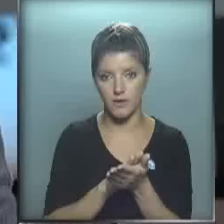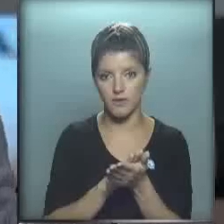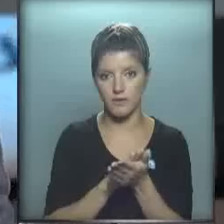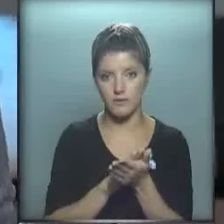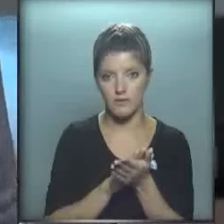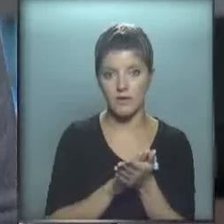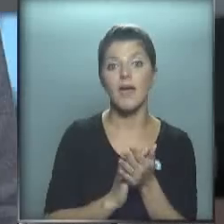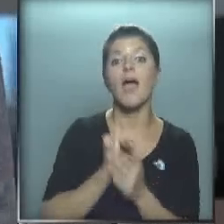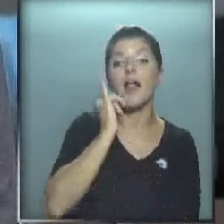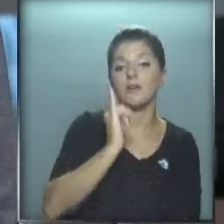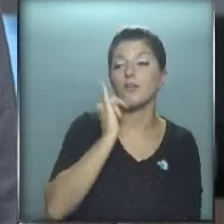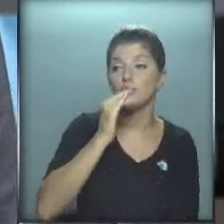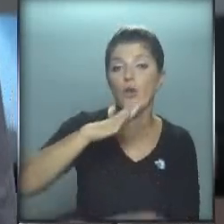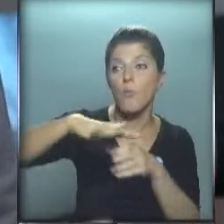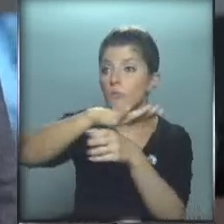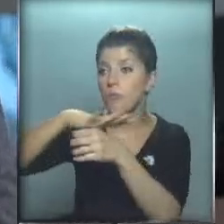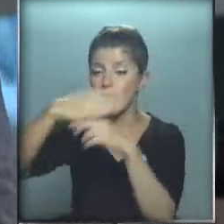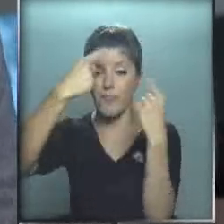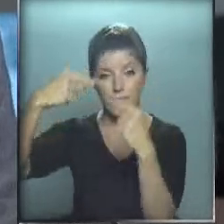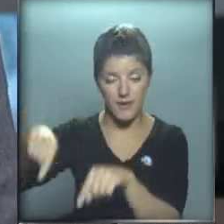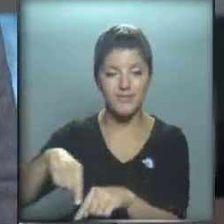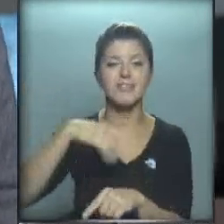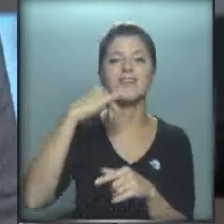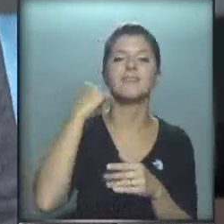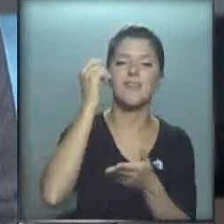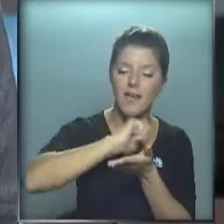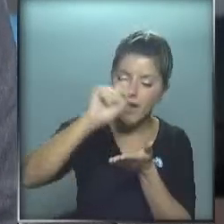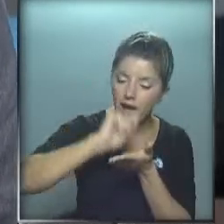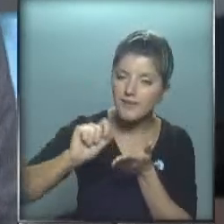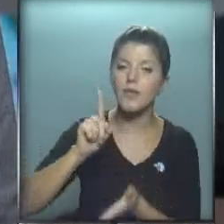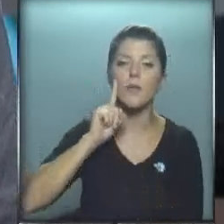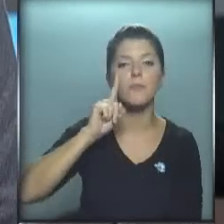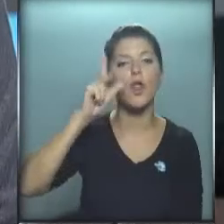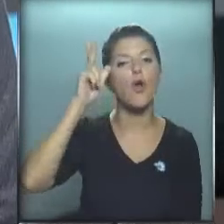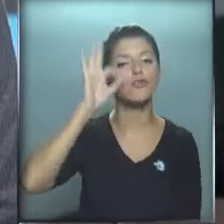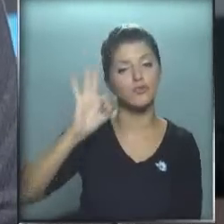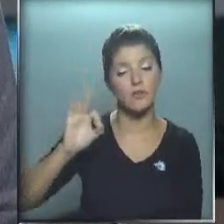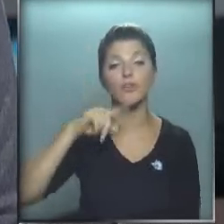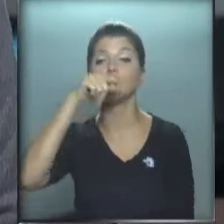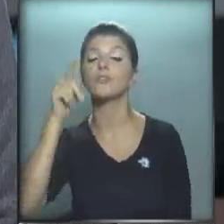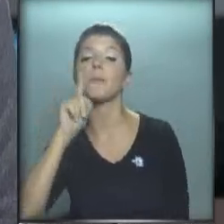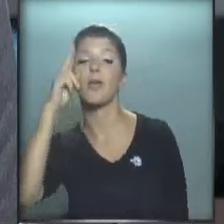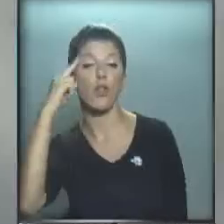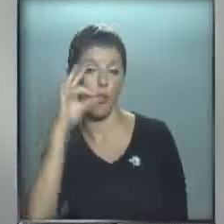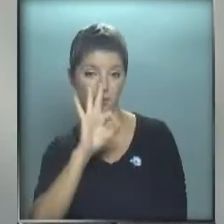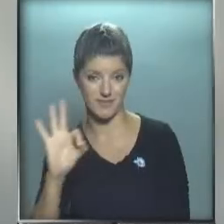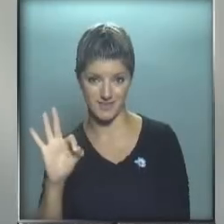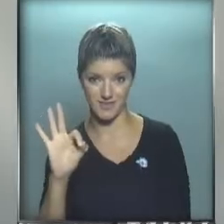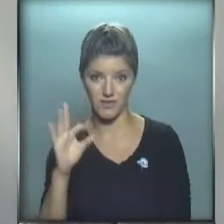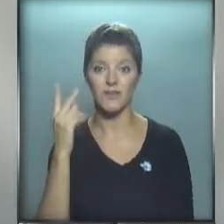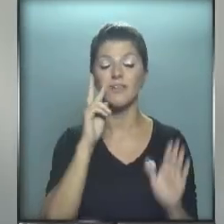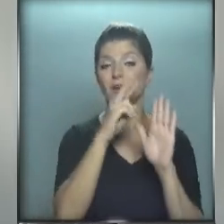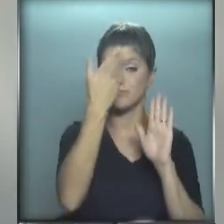constituyen a los distintos pueblos y analiza cartas y poemas del siglo XIX y otras del siglo XX y son Rebeldes y confabulados